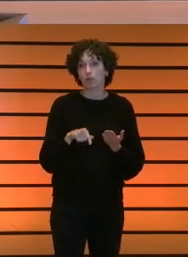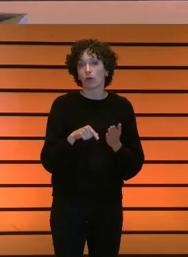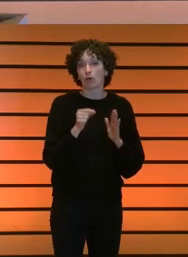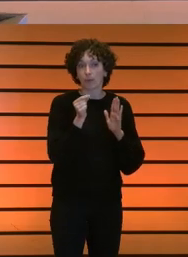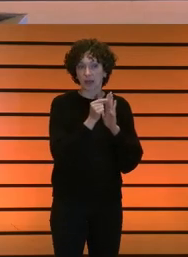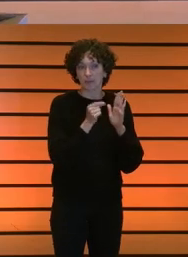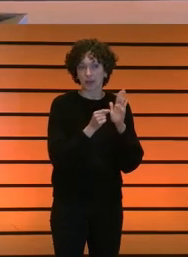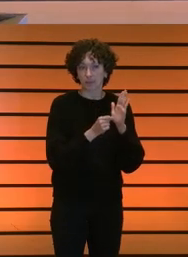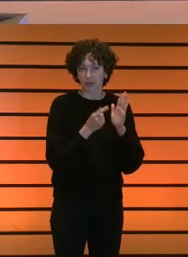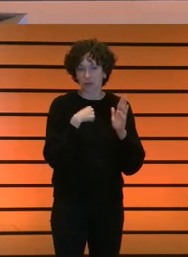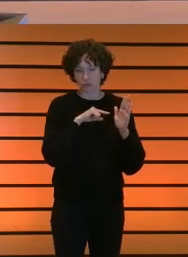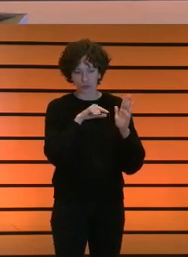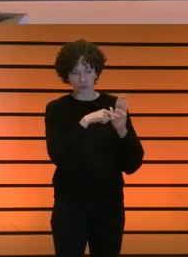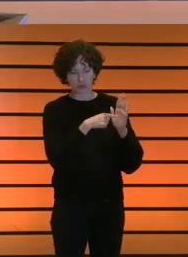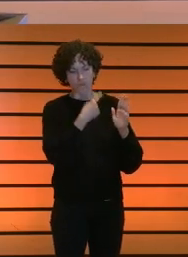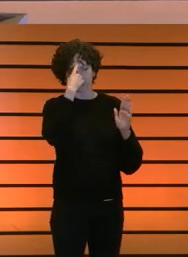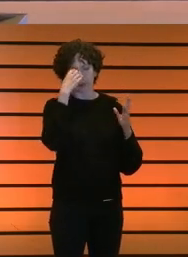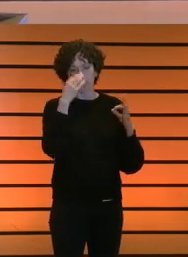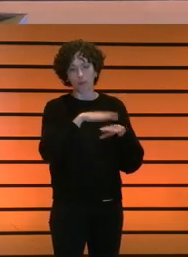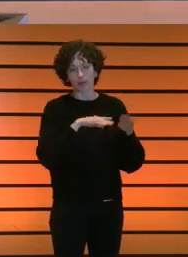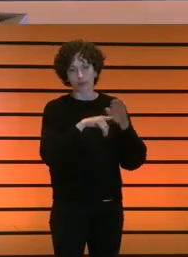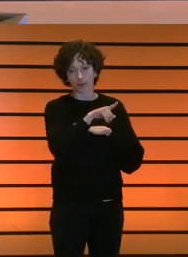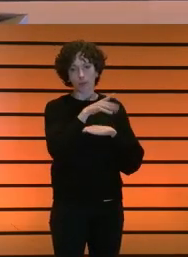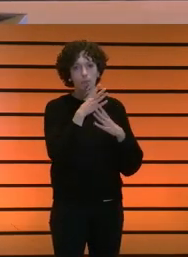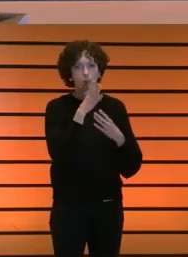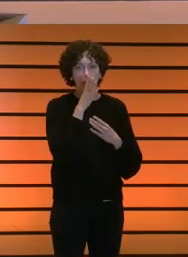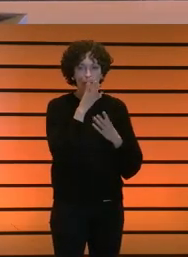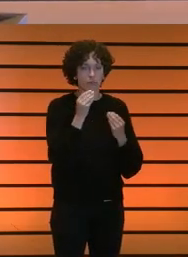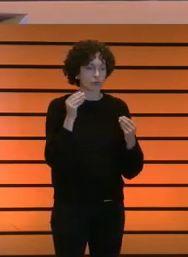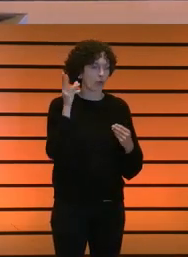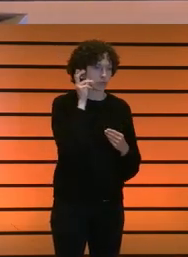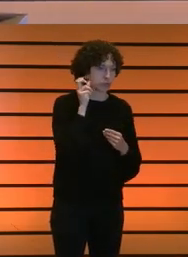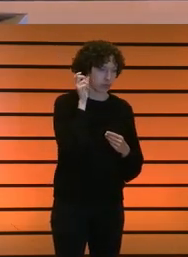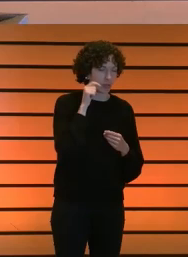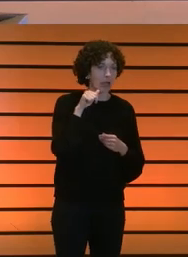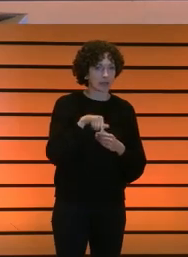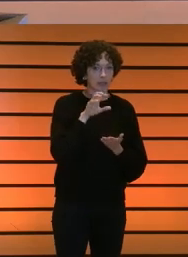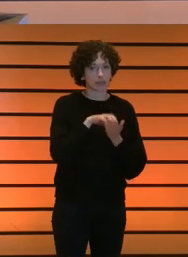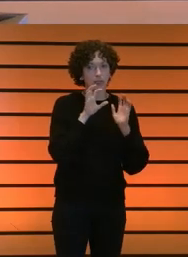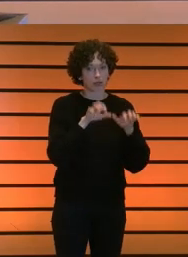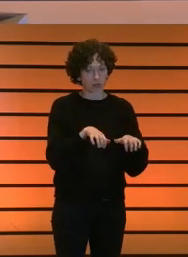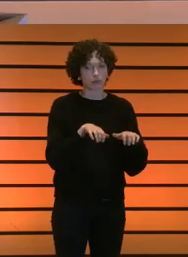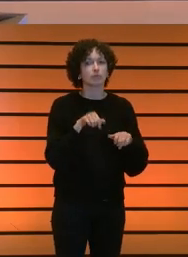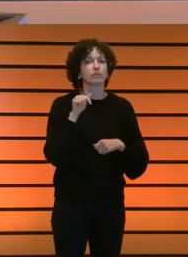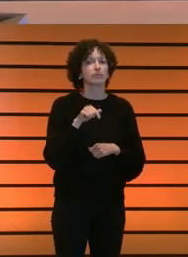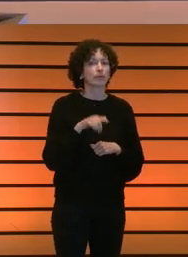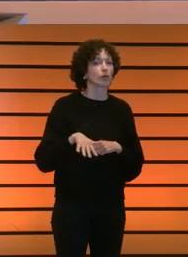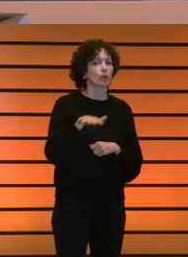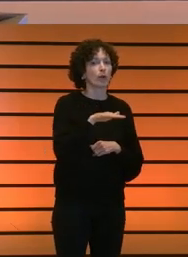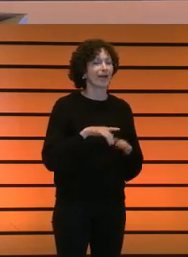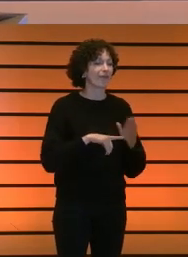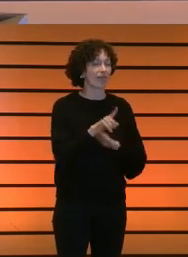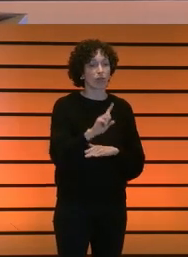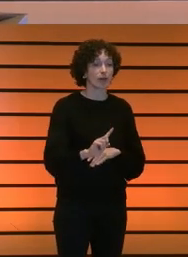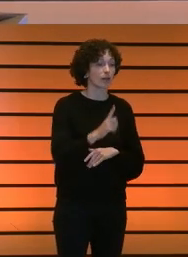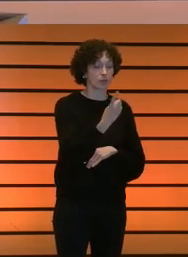para avanzar porque oímos mucho y sabemos que aquí en Castilla y león soy de los territorios que estáis más avanzados